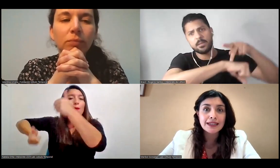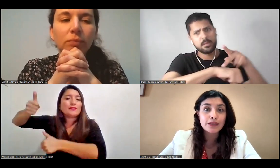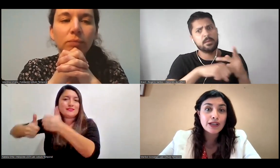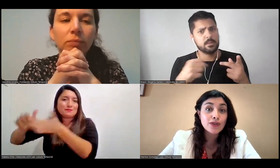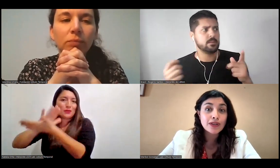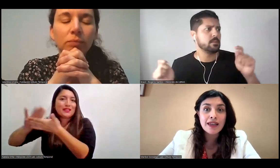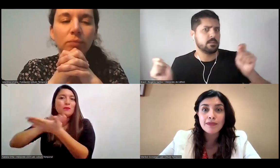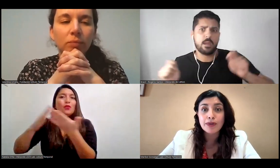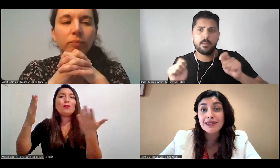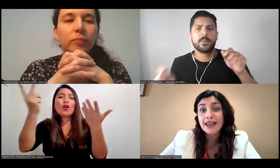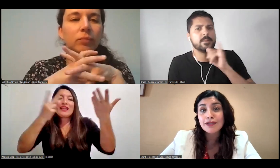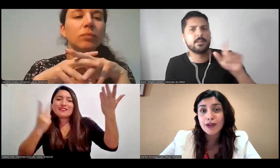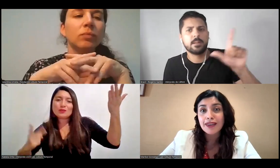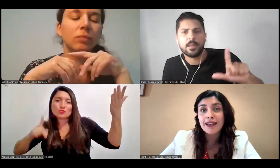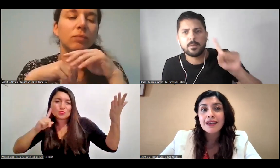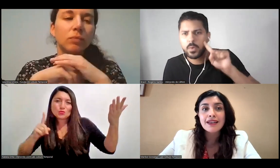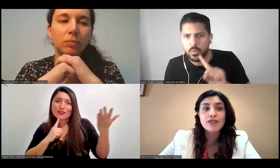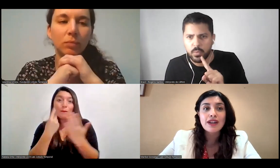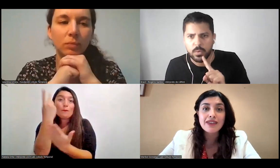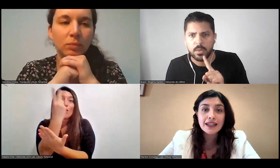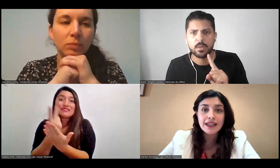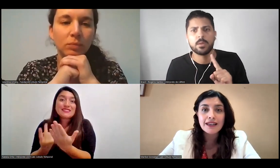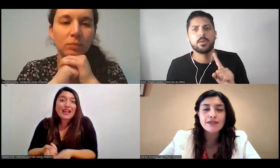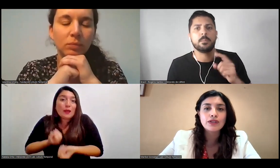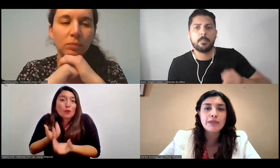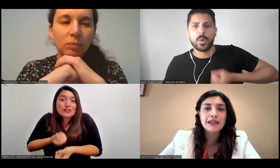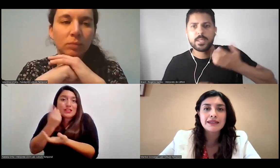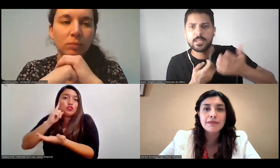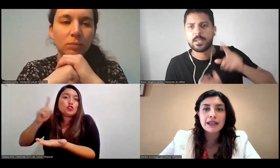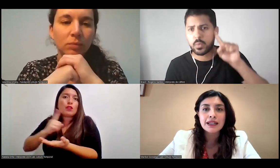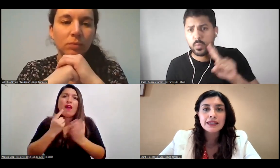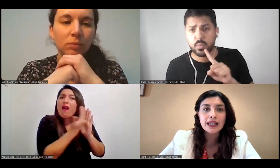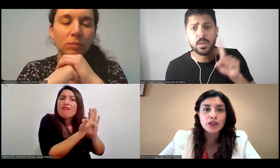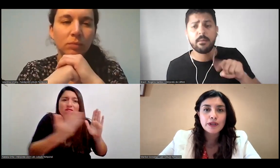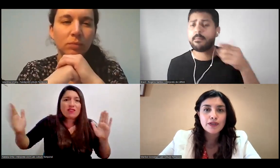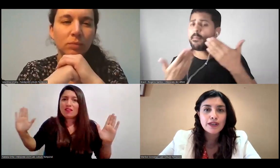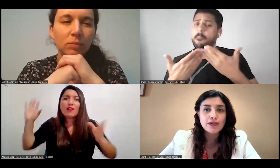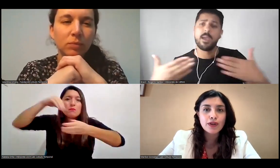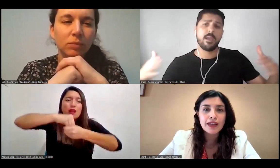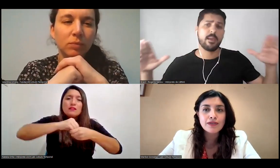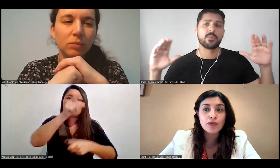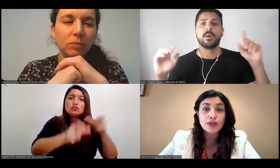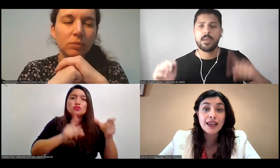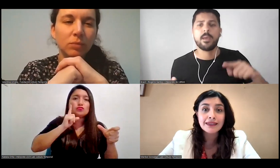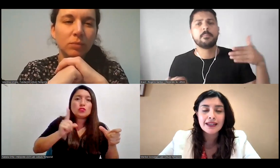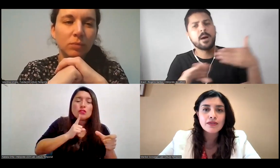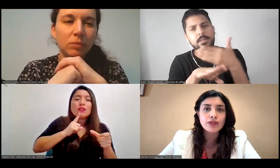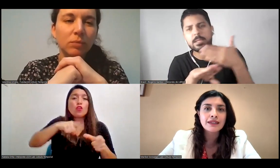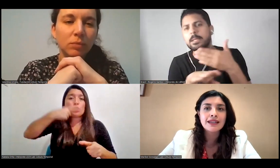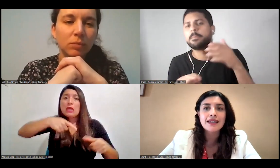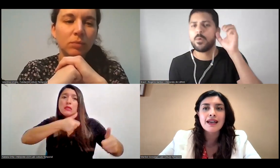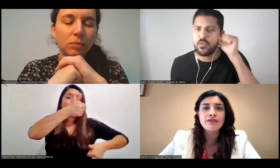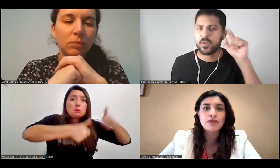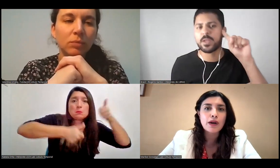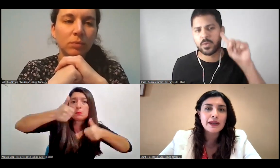de literatura sorda, de poesía sorda, que son abiertas, donde participan tanto personas sordas como oyentes,